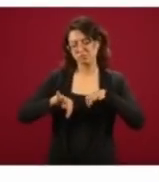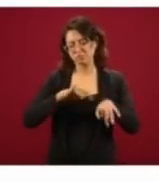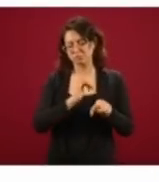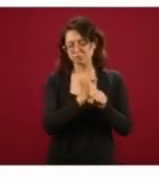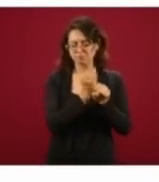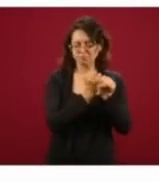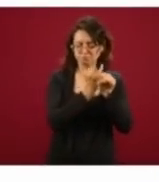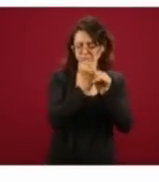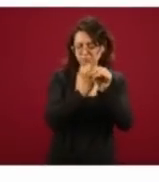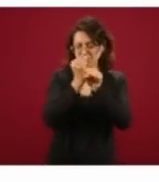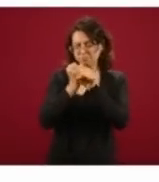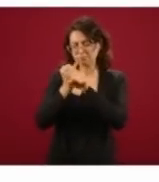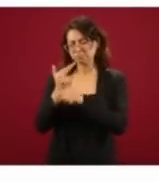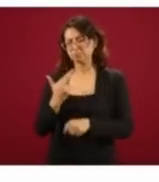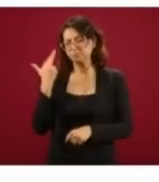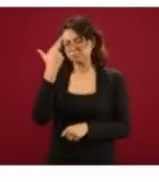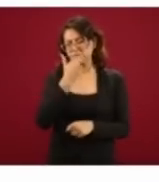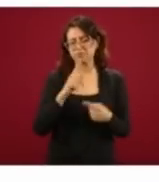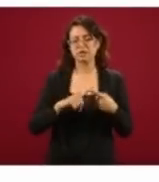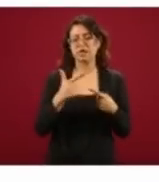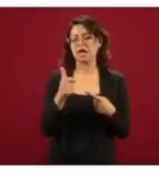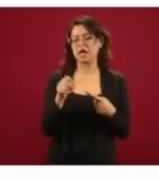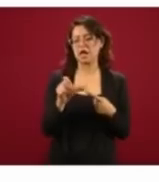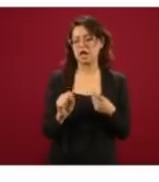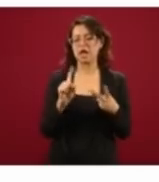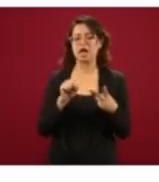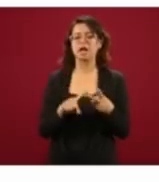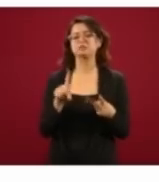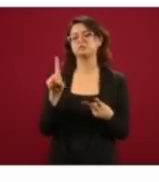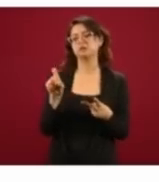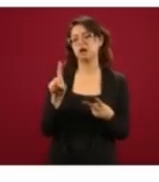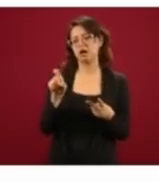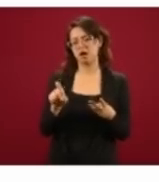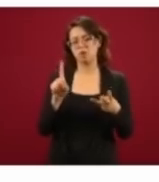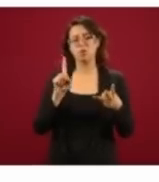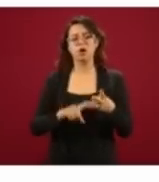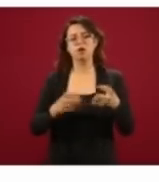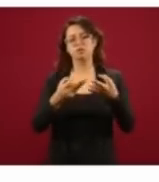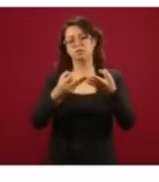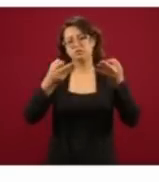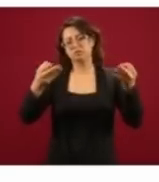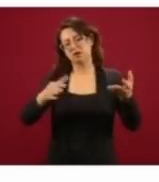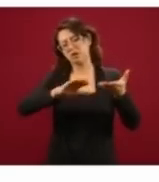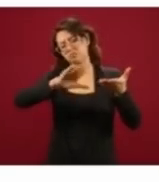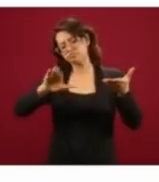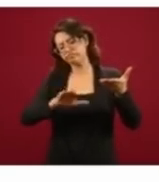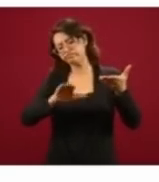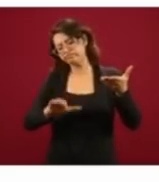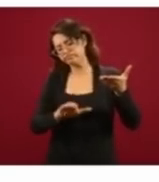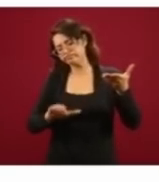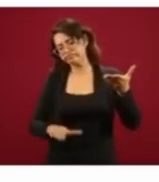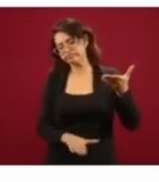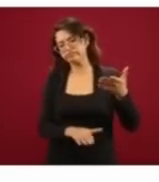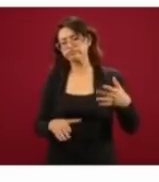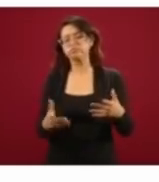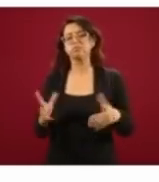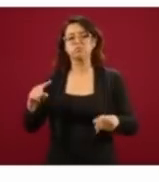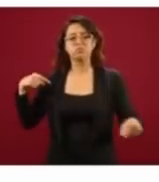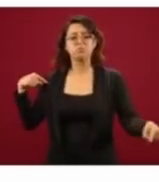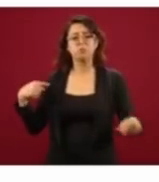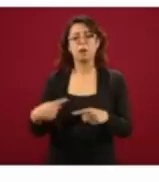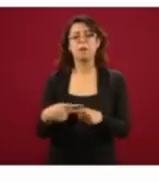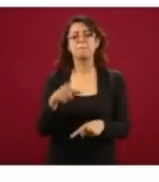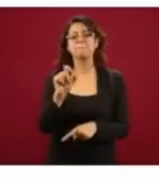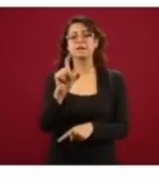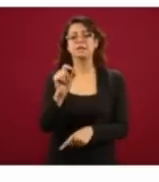estos estudios de gas, de agua, del subsuelo, que durarían 20 semanas.